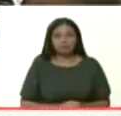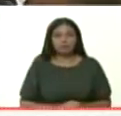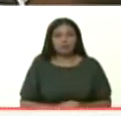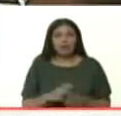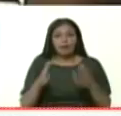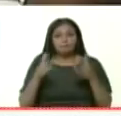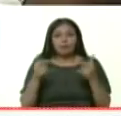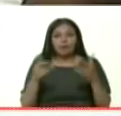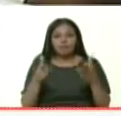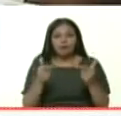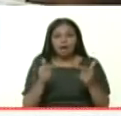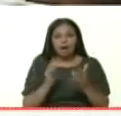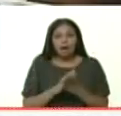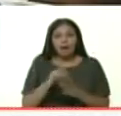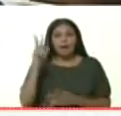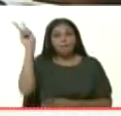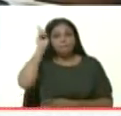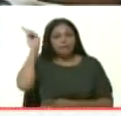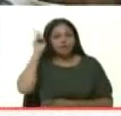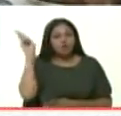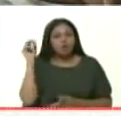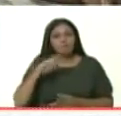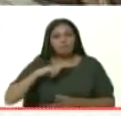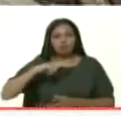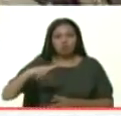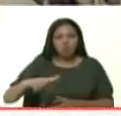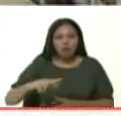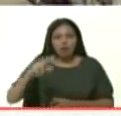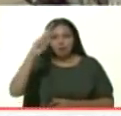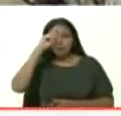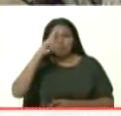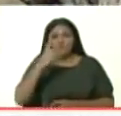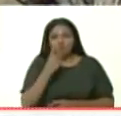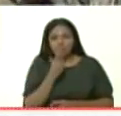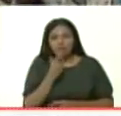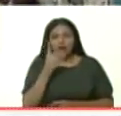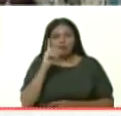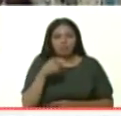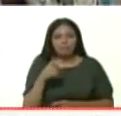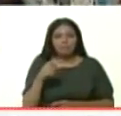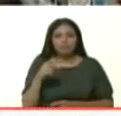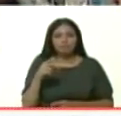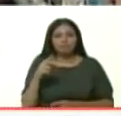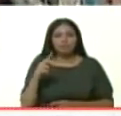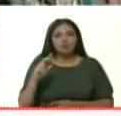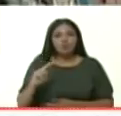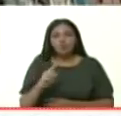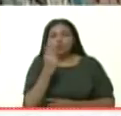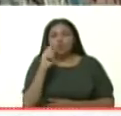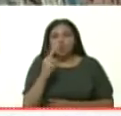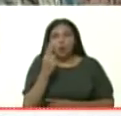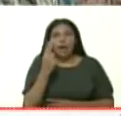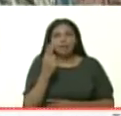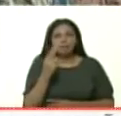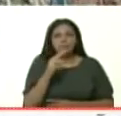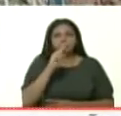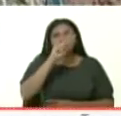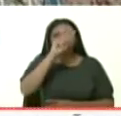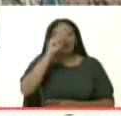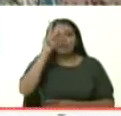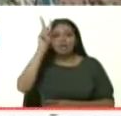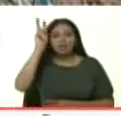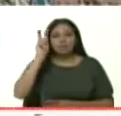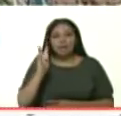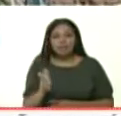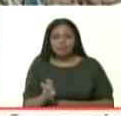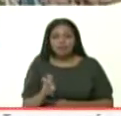Panamá, Perú, Portugal, República Dominicana, Uruguay y Vietnam. Han venido más de